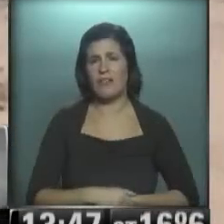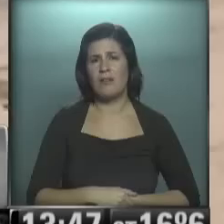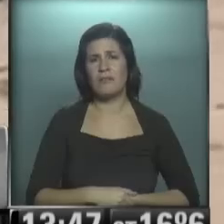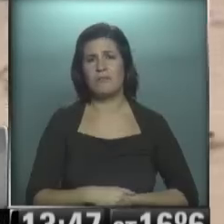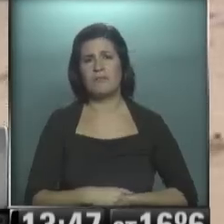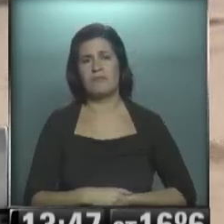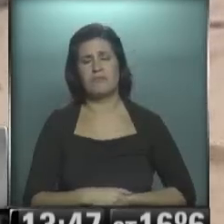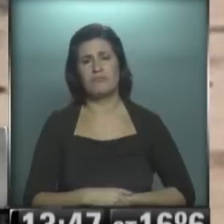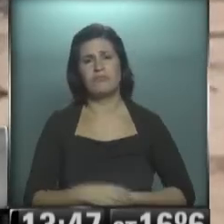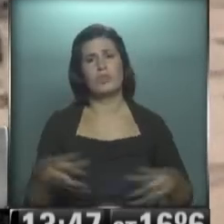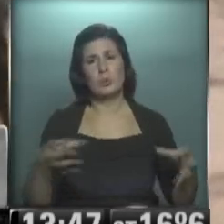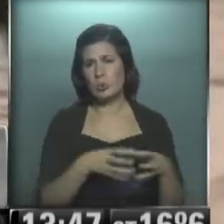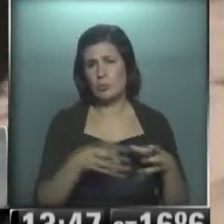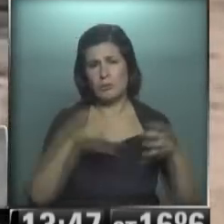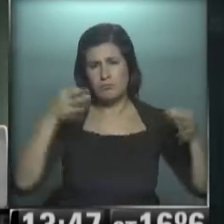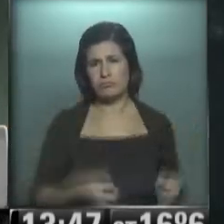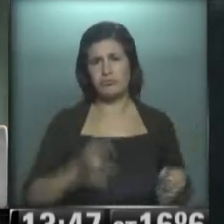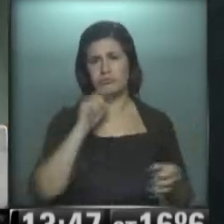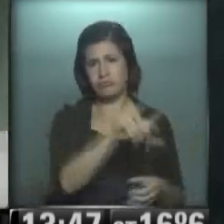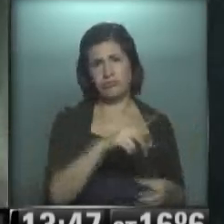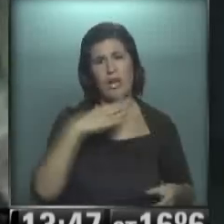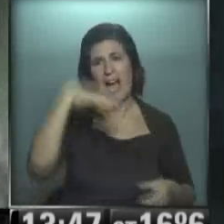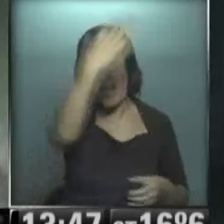operativo del grupo fundamentalista que mantiene